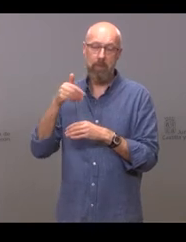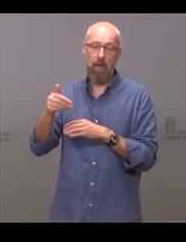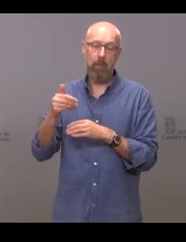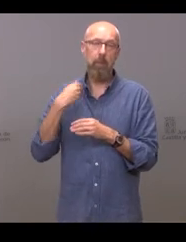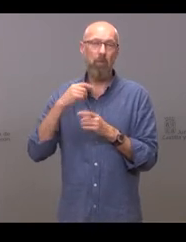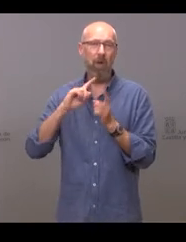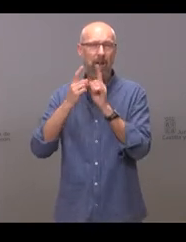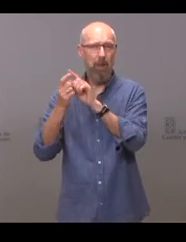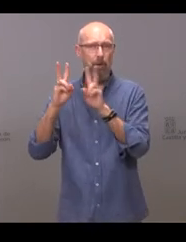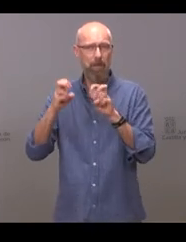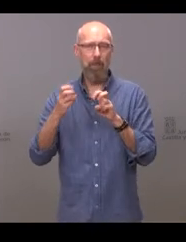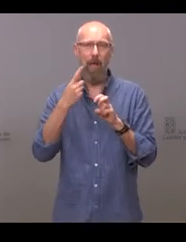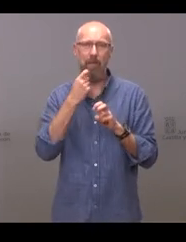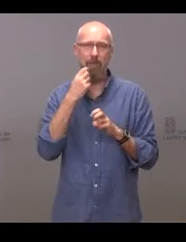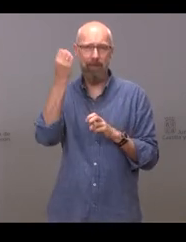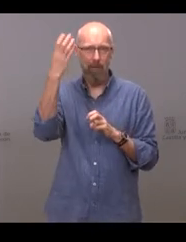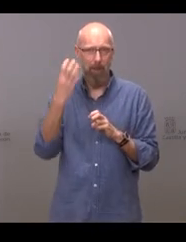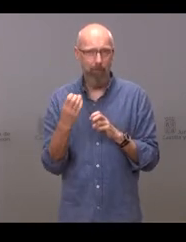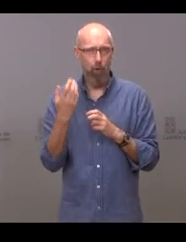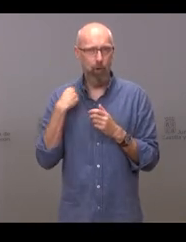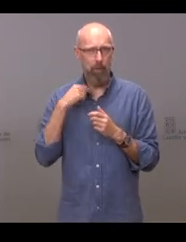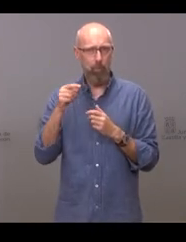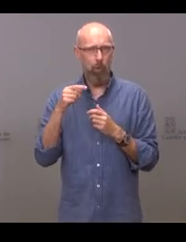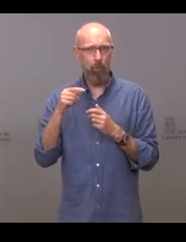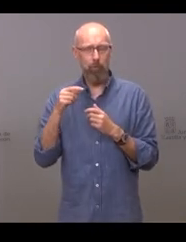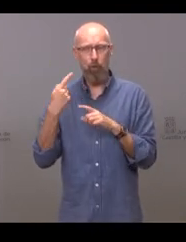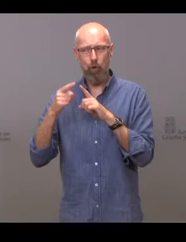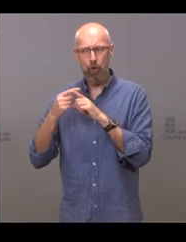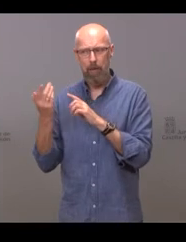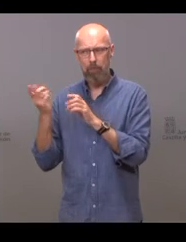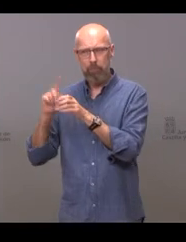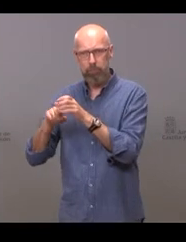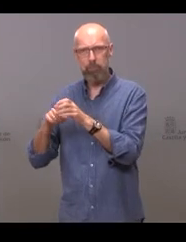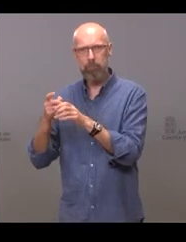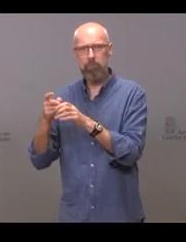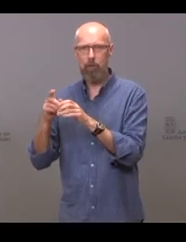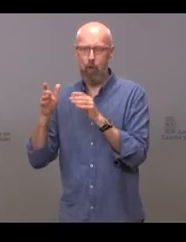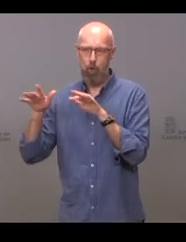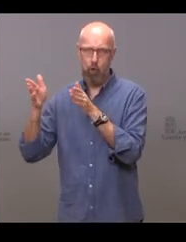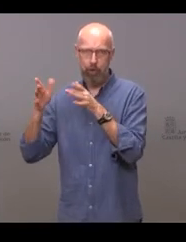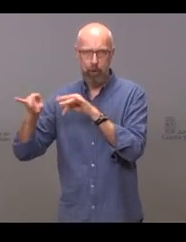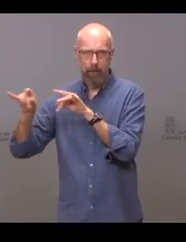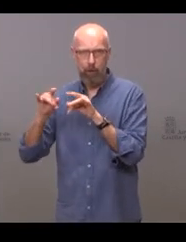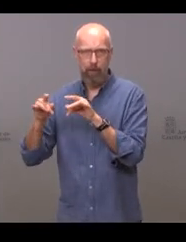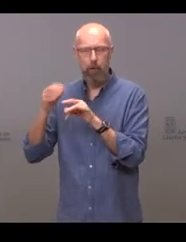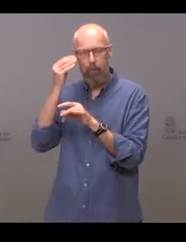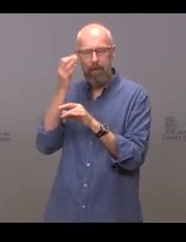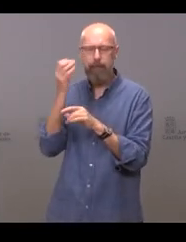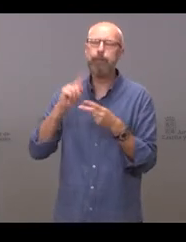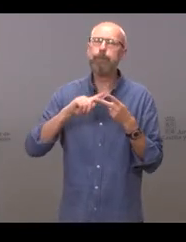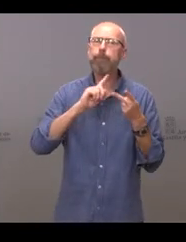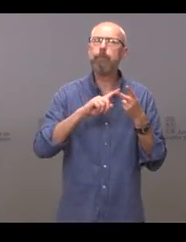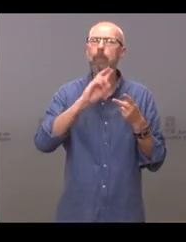en ese consejo interterritorial estaría de acuerdo es en la primera pregunta y al señor aparicio lo que le quería preguntar si